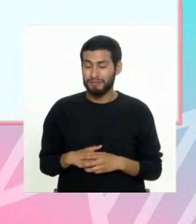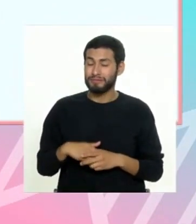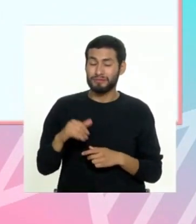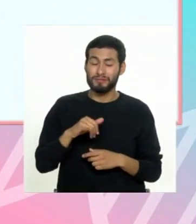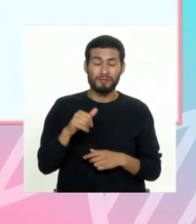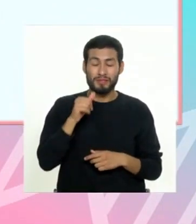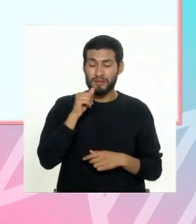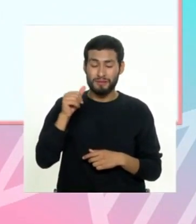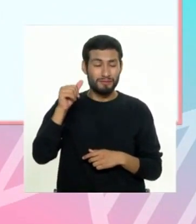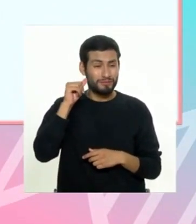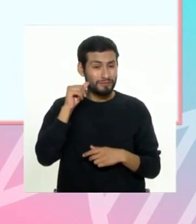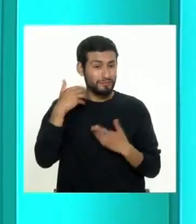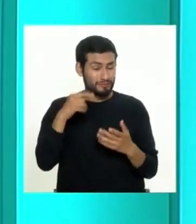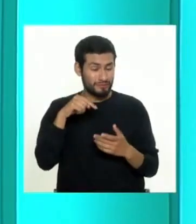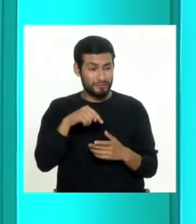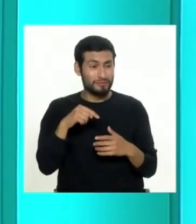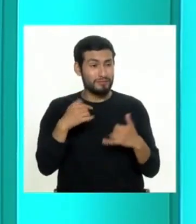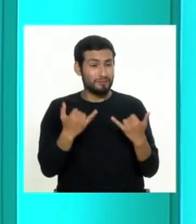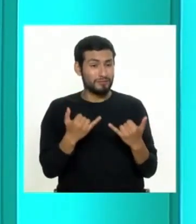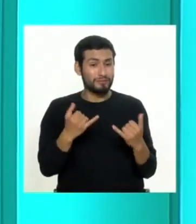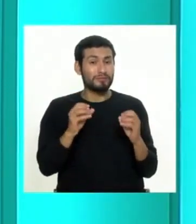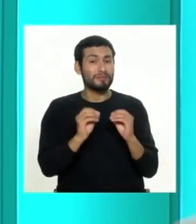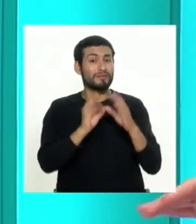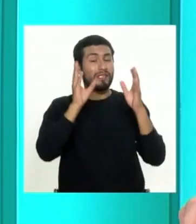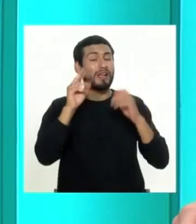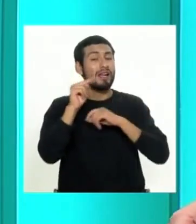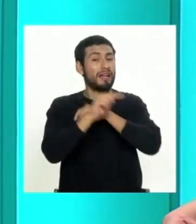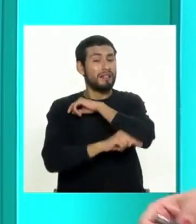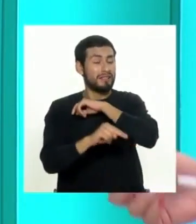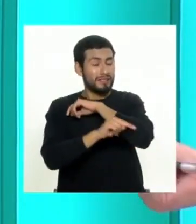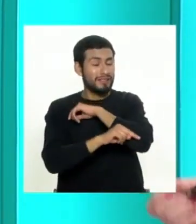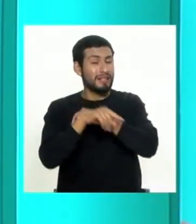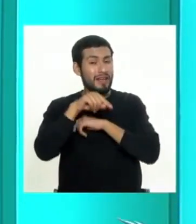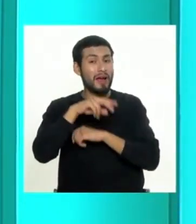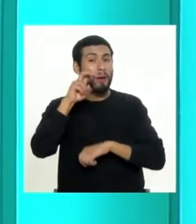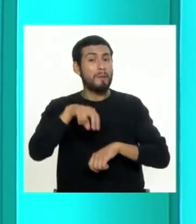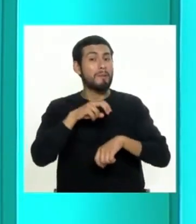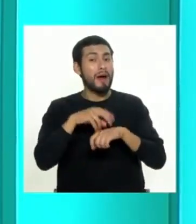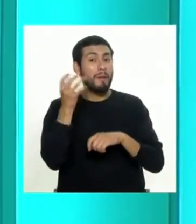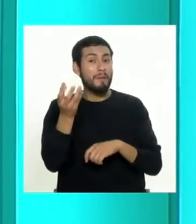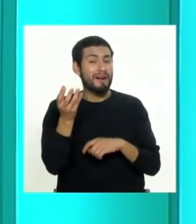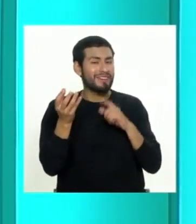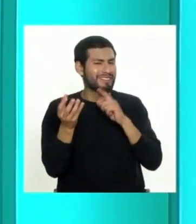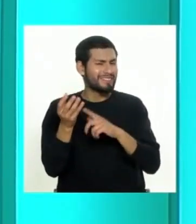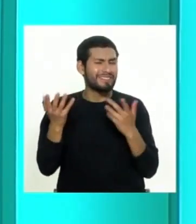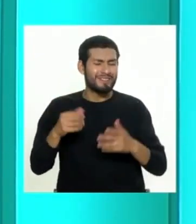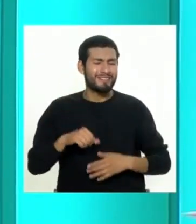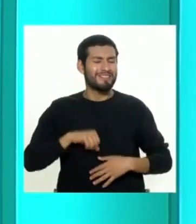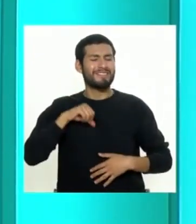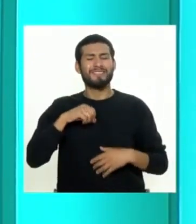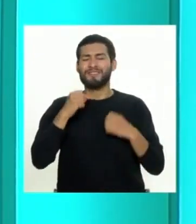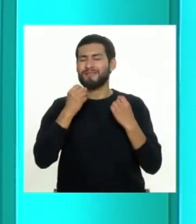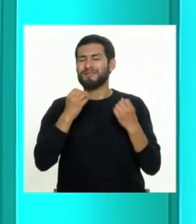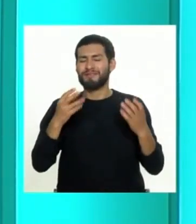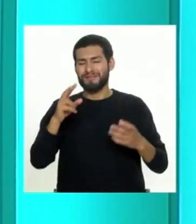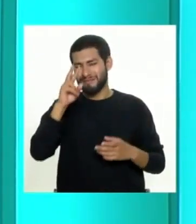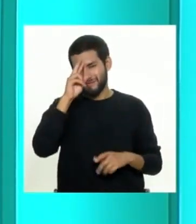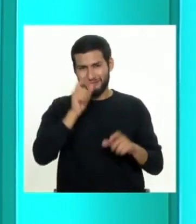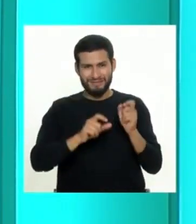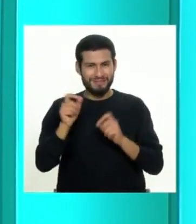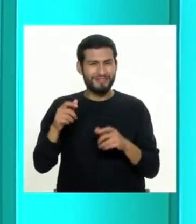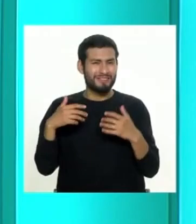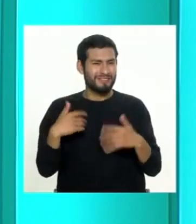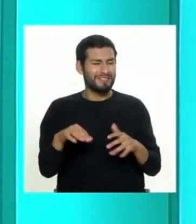también hicimos la antesala, hoy también es el Día Nacional de la Papa. Yo creo que ese tubérculo que es orgullo de muchos peruanos y es